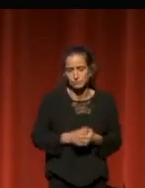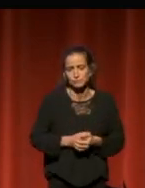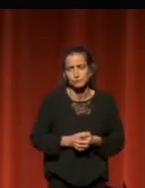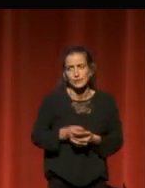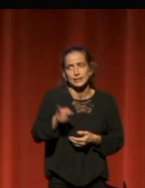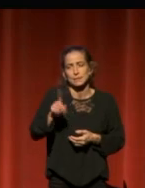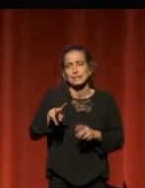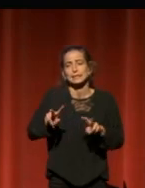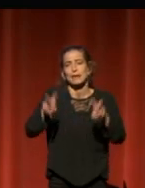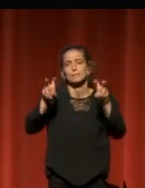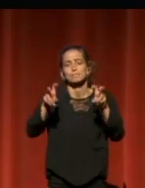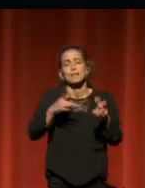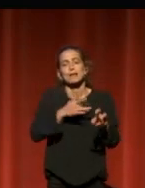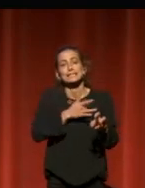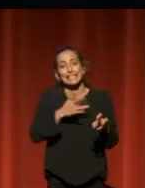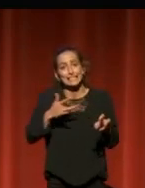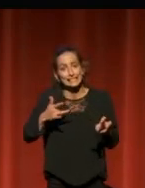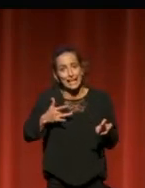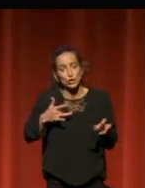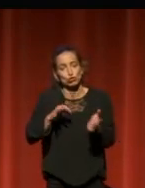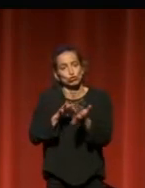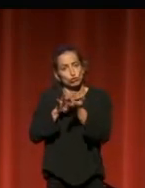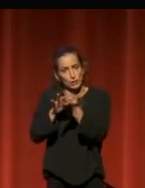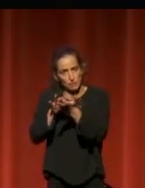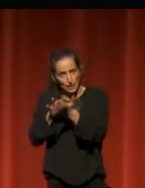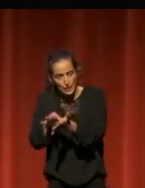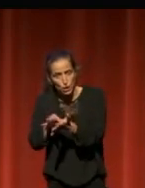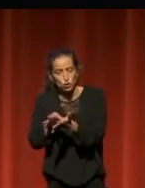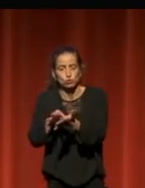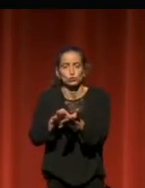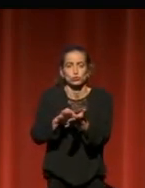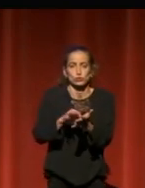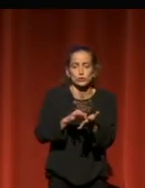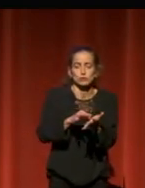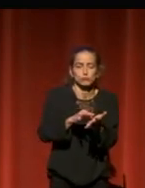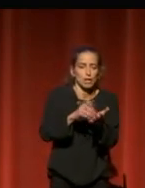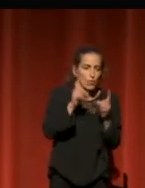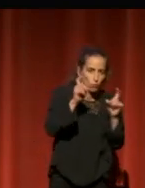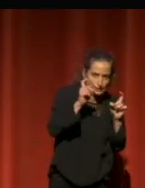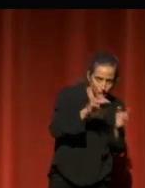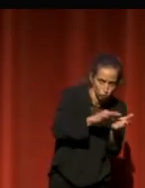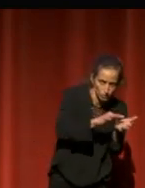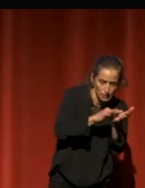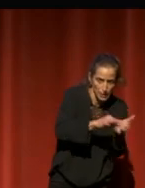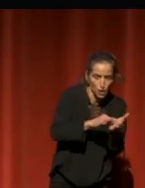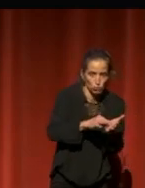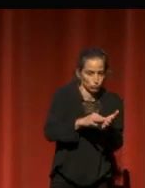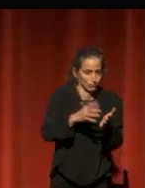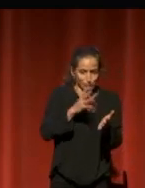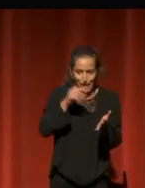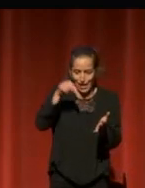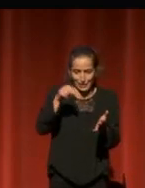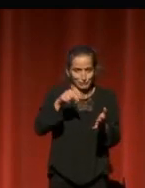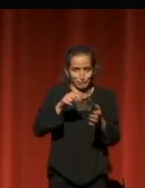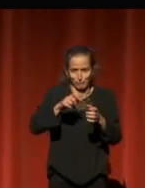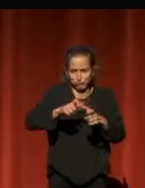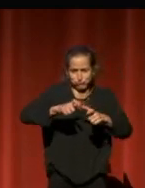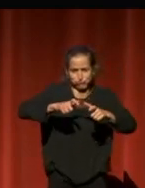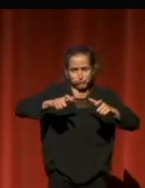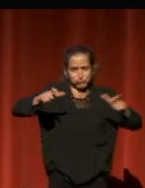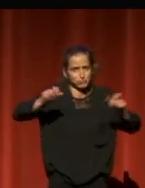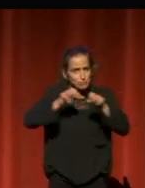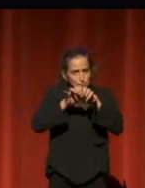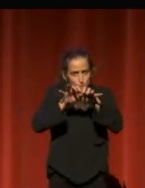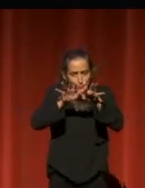como son los servicios sanitarios y los servicios educativos, posiblemente más extenso que hay en el país, que llega a todos los